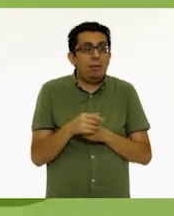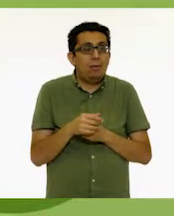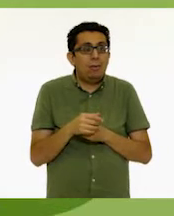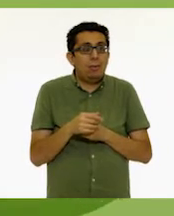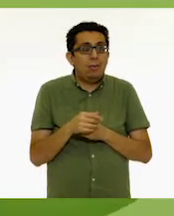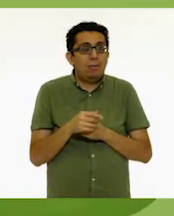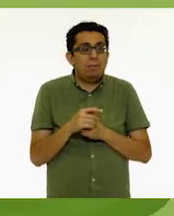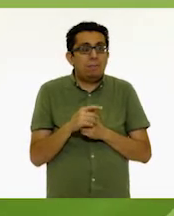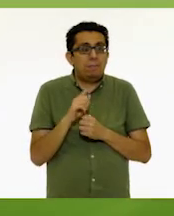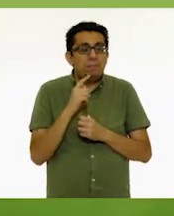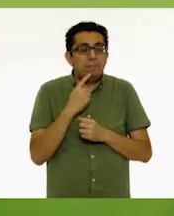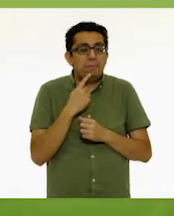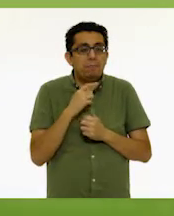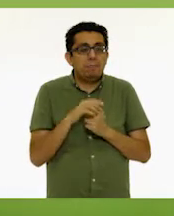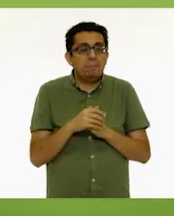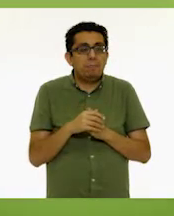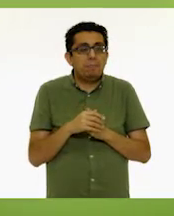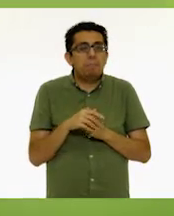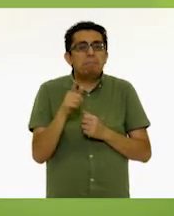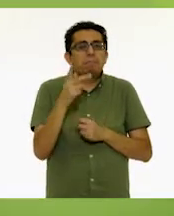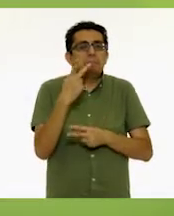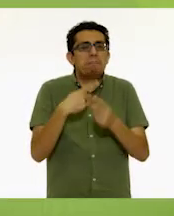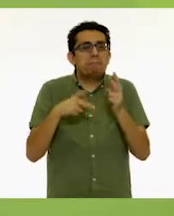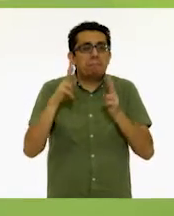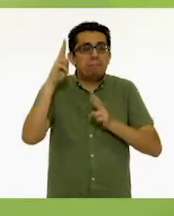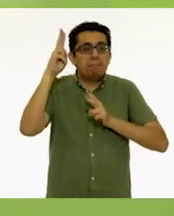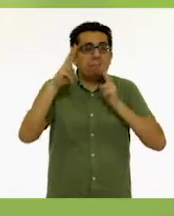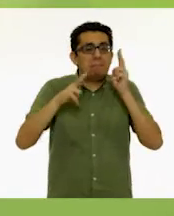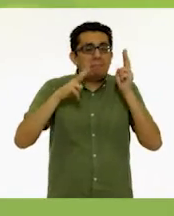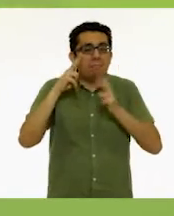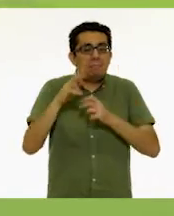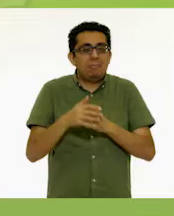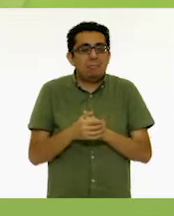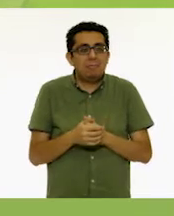Su amigo robot vino de visita.